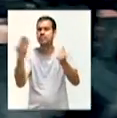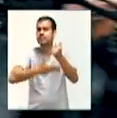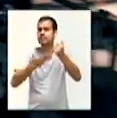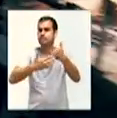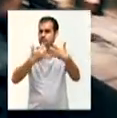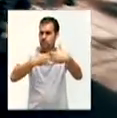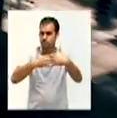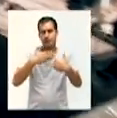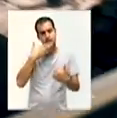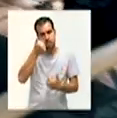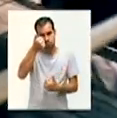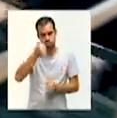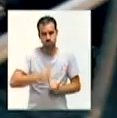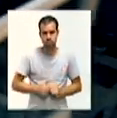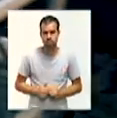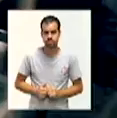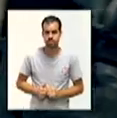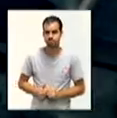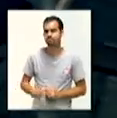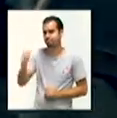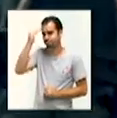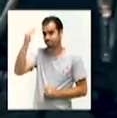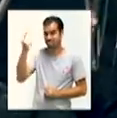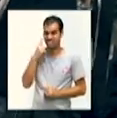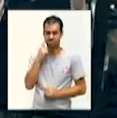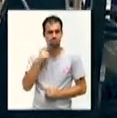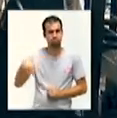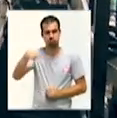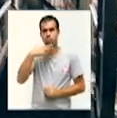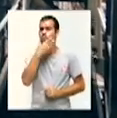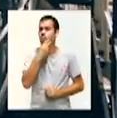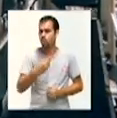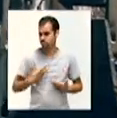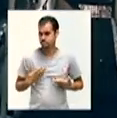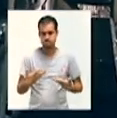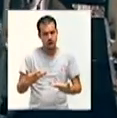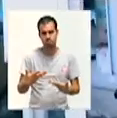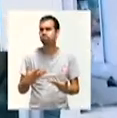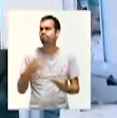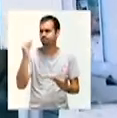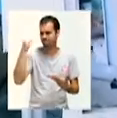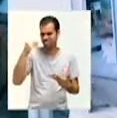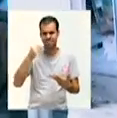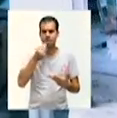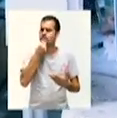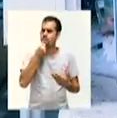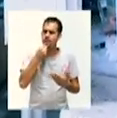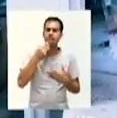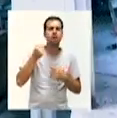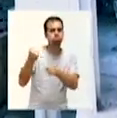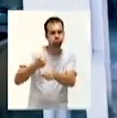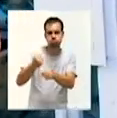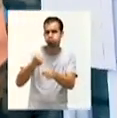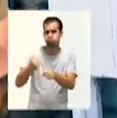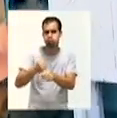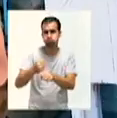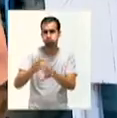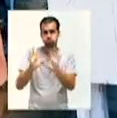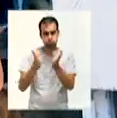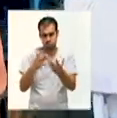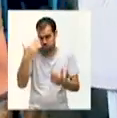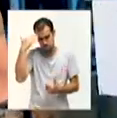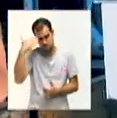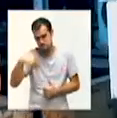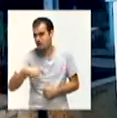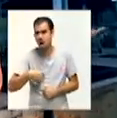una eficiente zafra. Muchísimas gracias. Y es que los jóvenes demuestran la capacidad que tienen de adaptarse a los nuevos escenarios, de cuando tienen